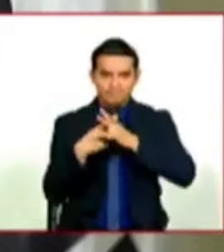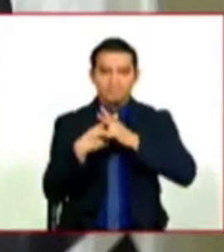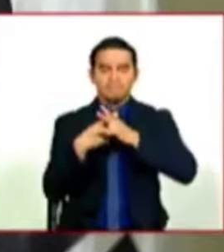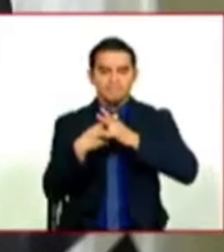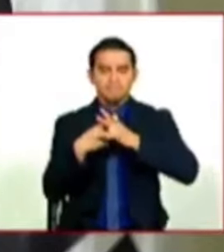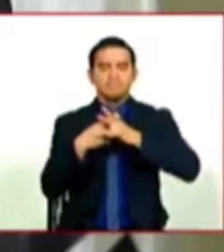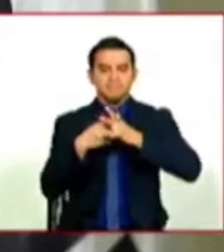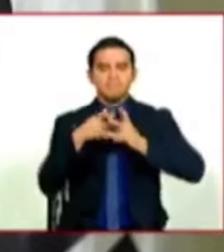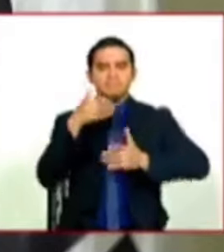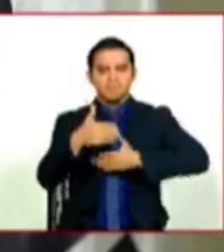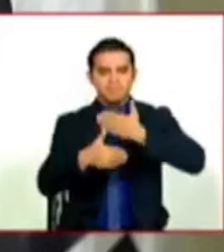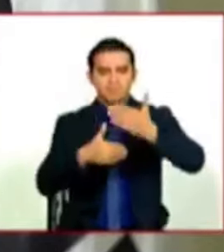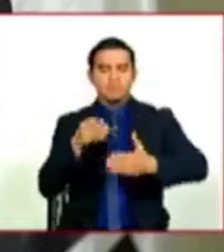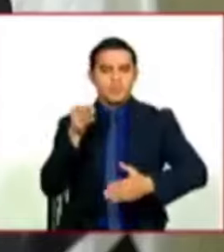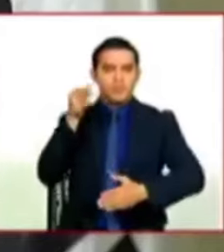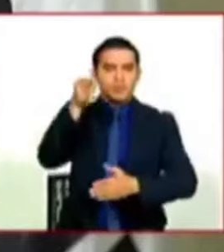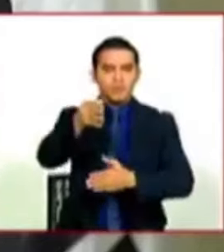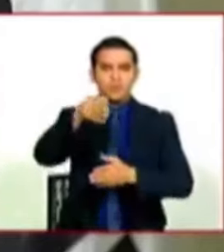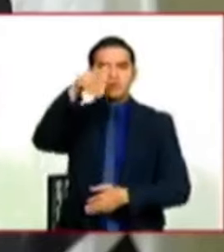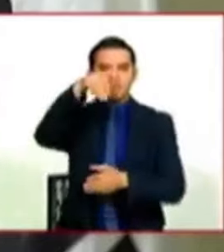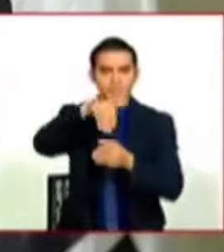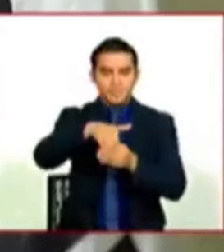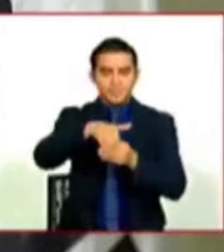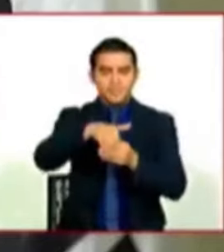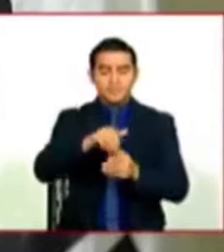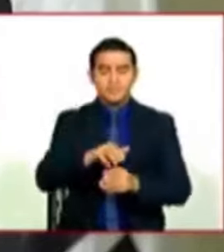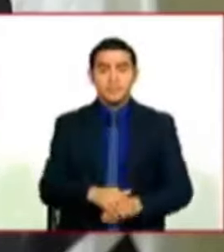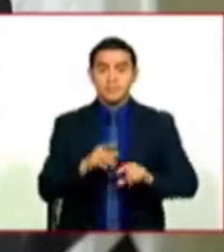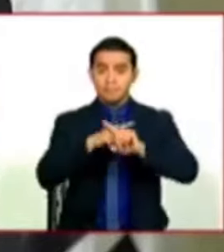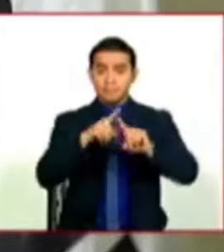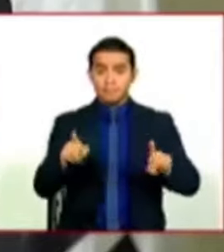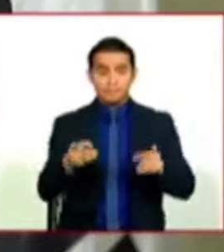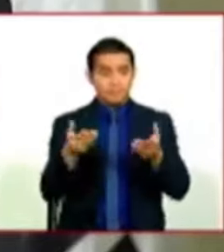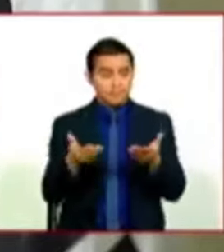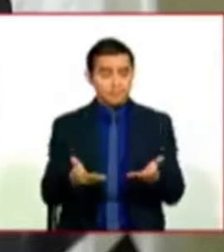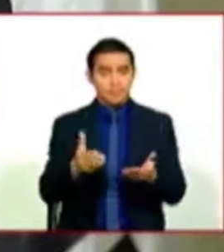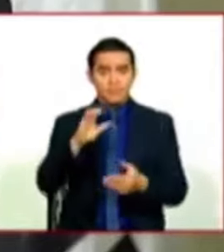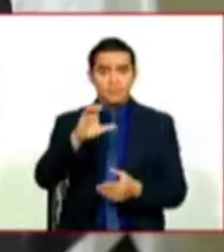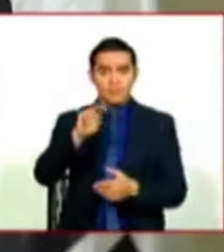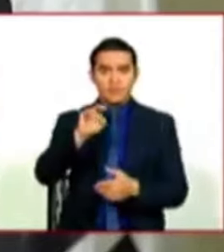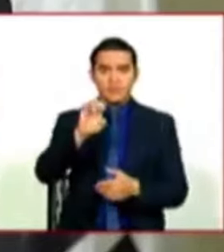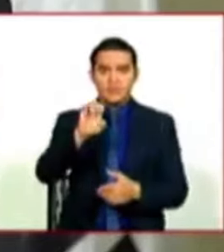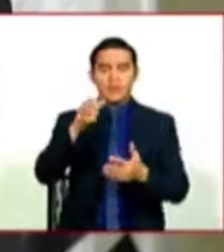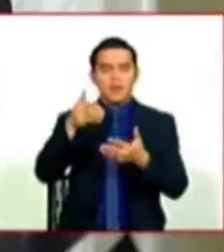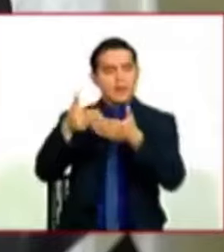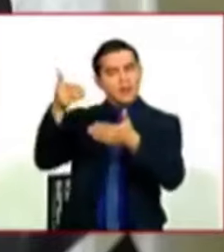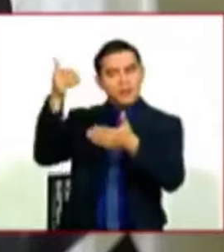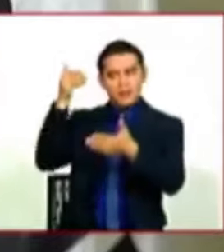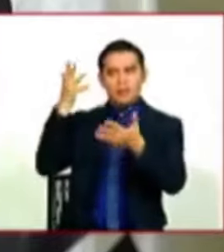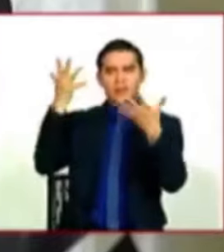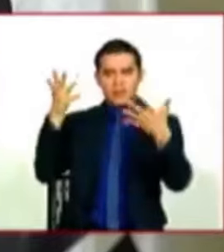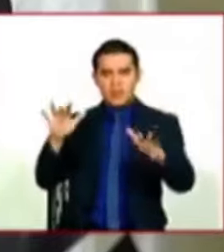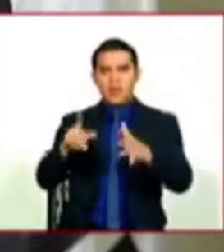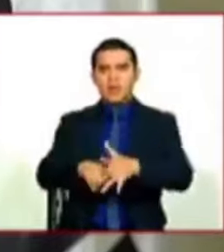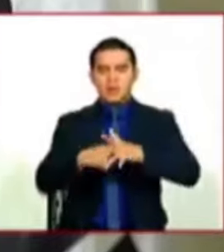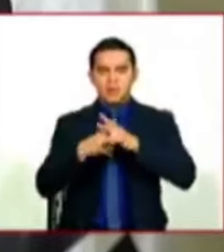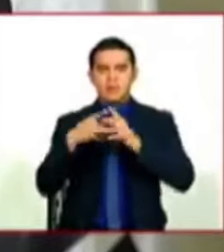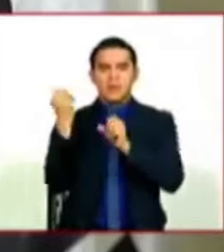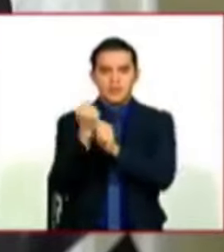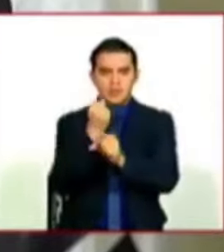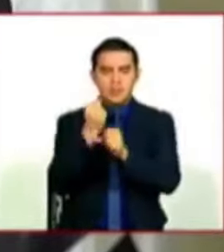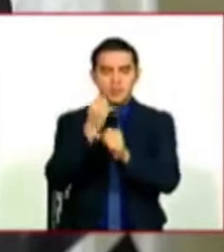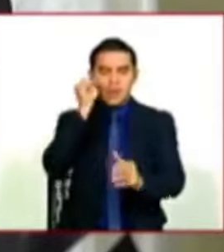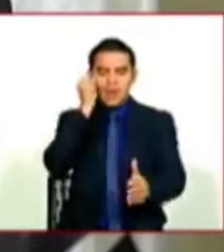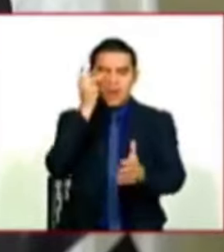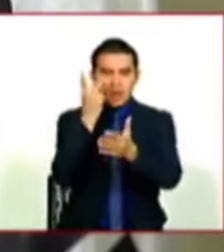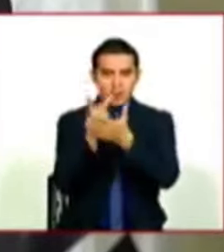proceso electoral. No obstante, el CNE inició su trabajo tiempo atrás, cuando se aprobó el